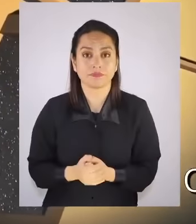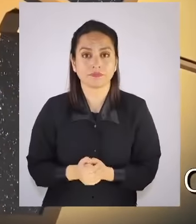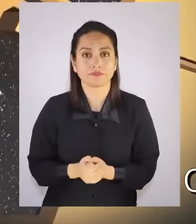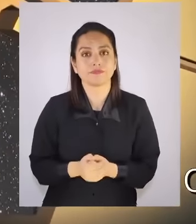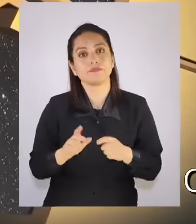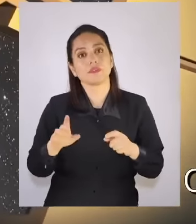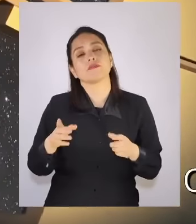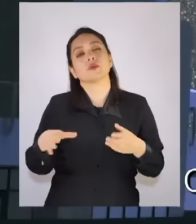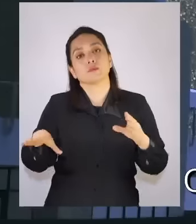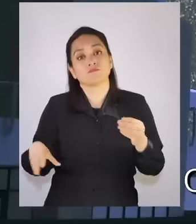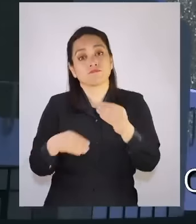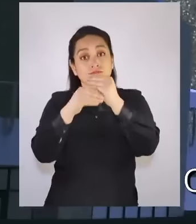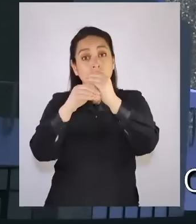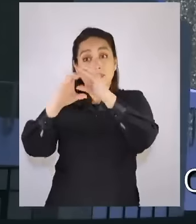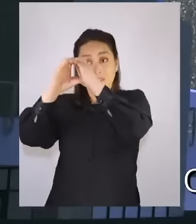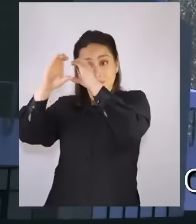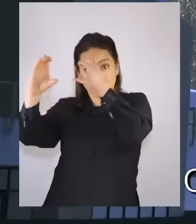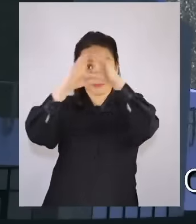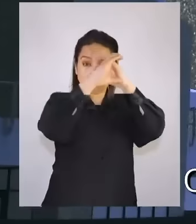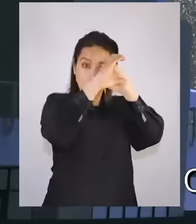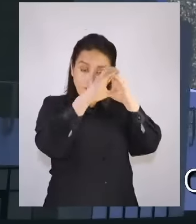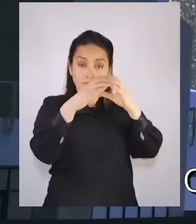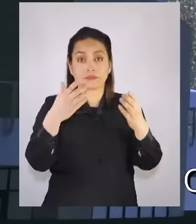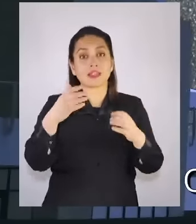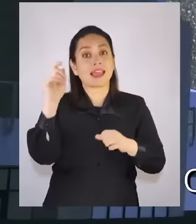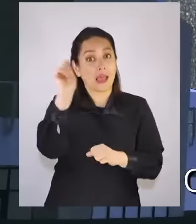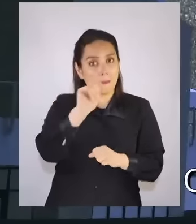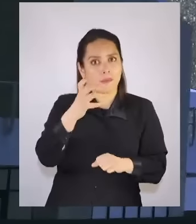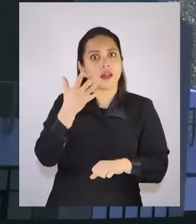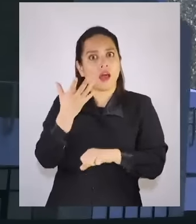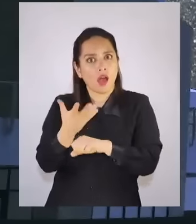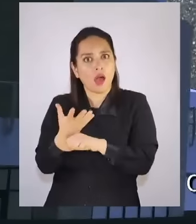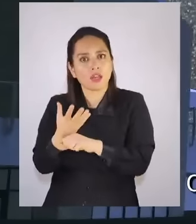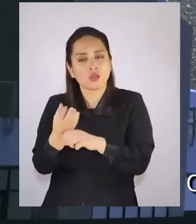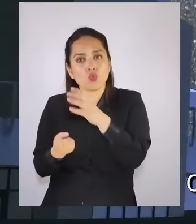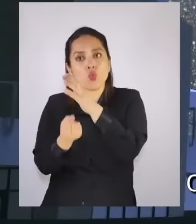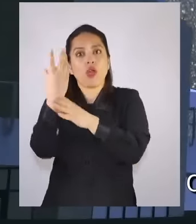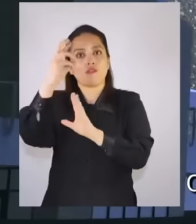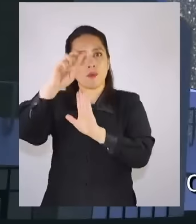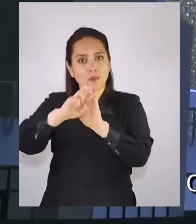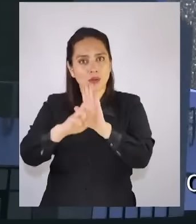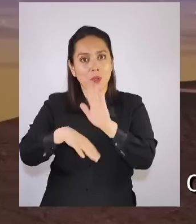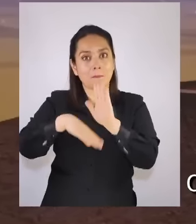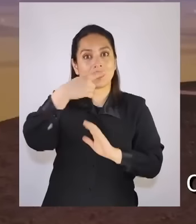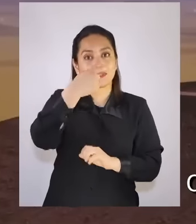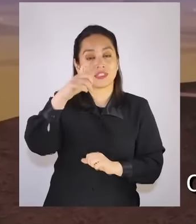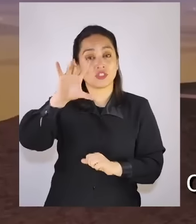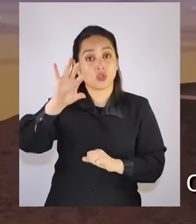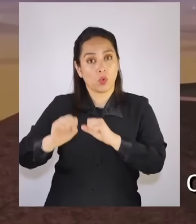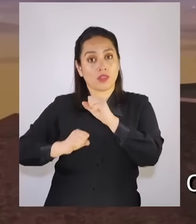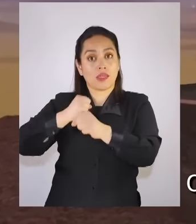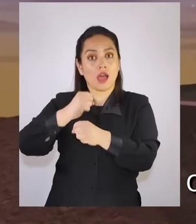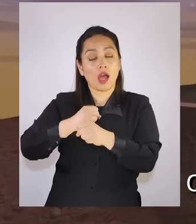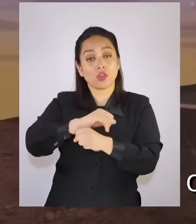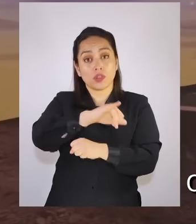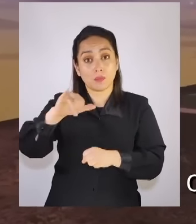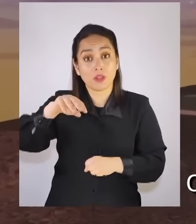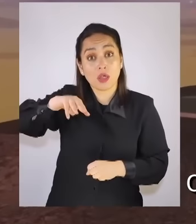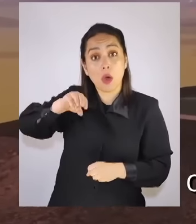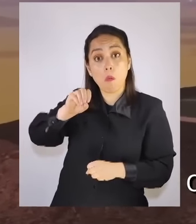Adyacente a los telescopios de las campanas se prepara un importante proyecto. Más de 150 años después de que